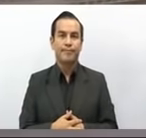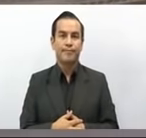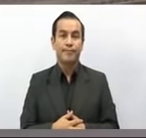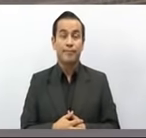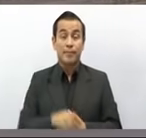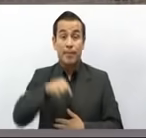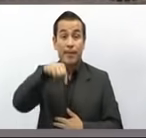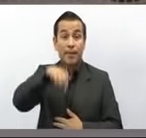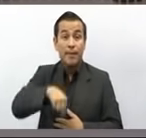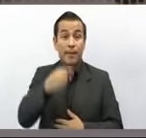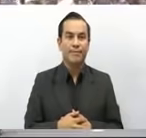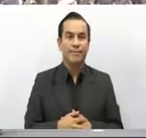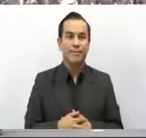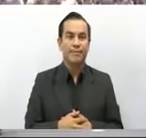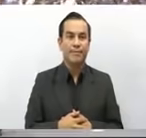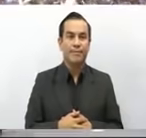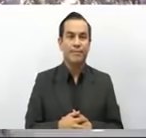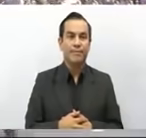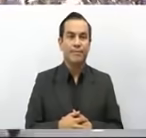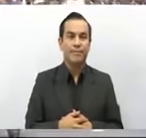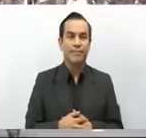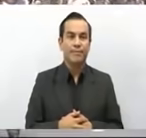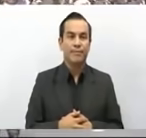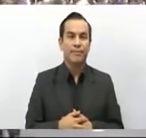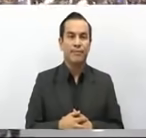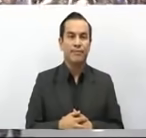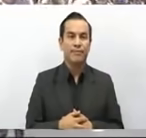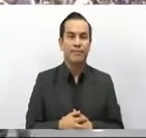En este momento desfilan frente a...